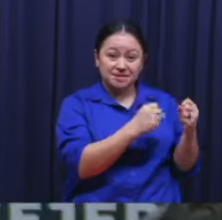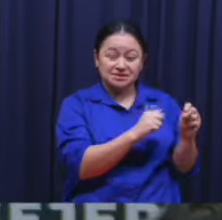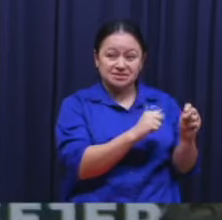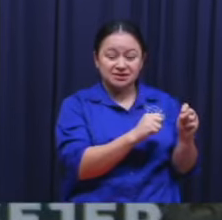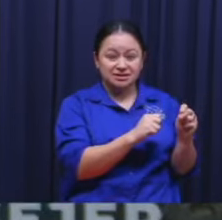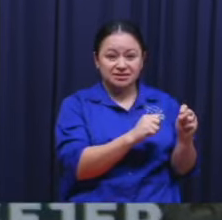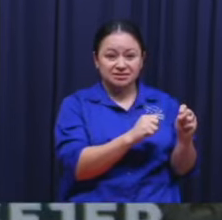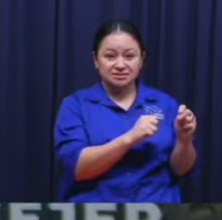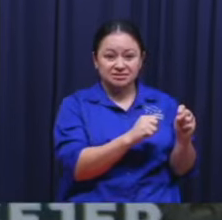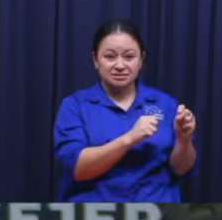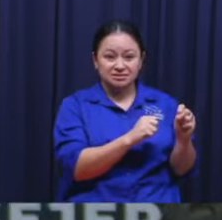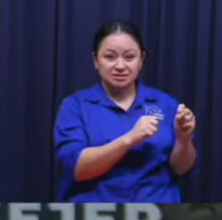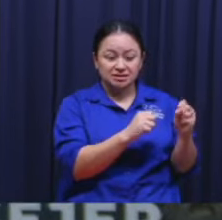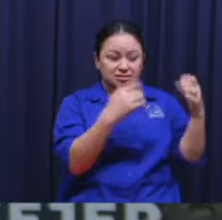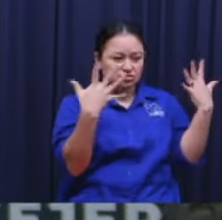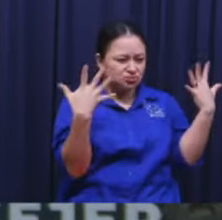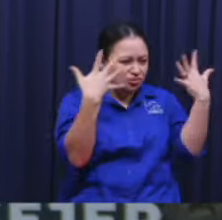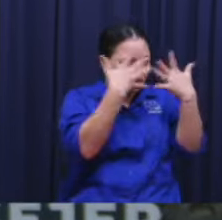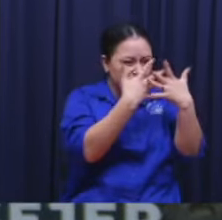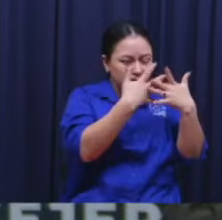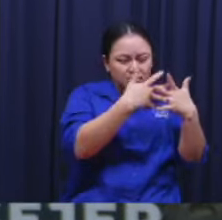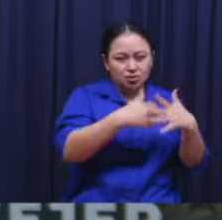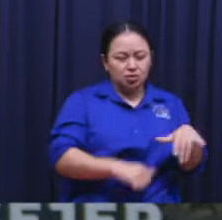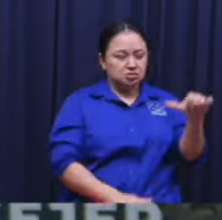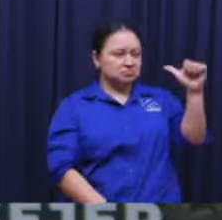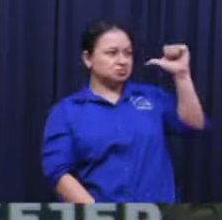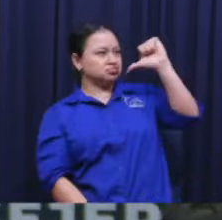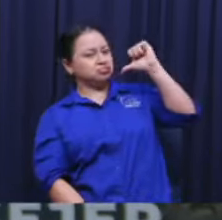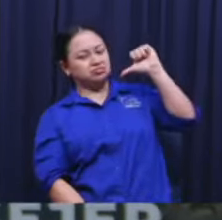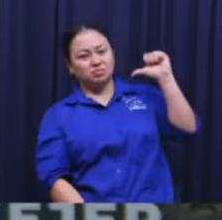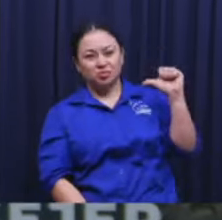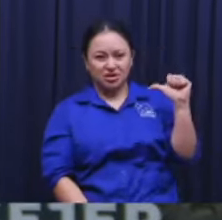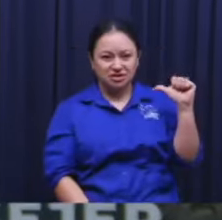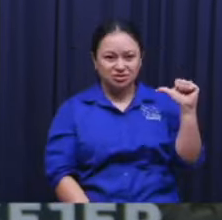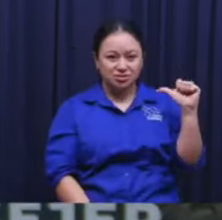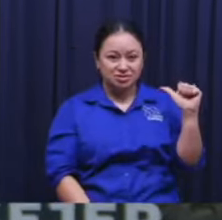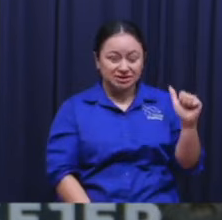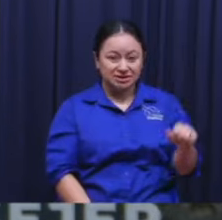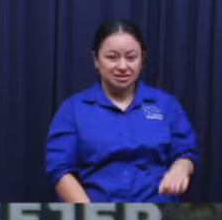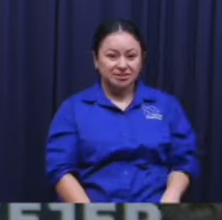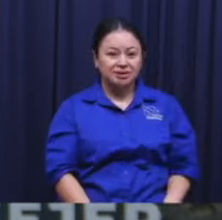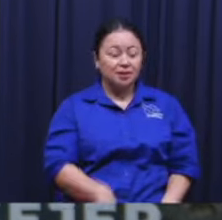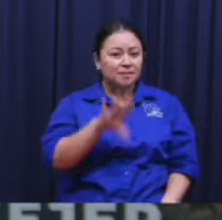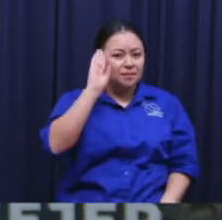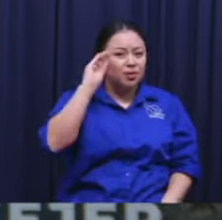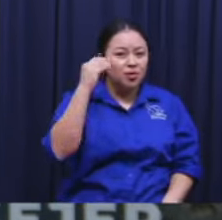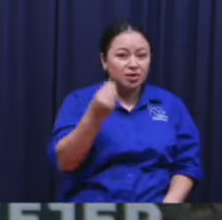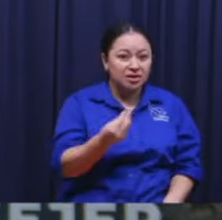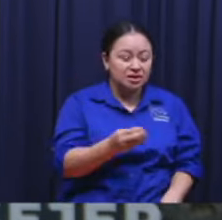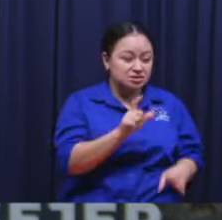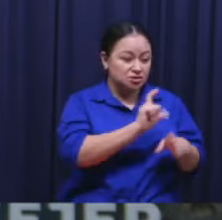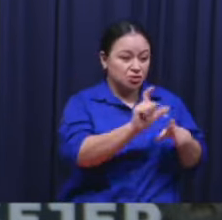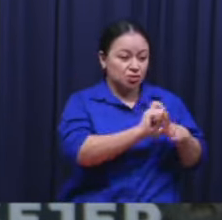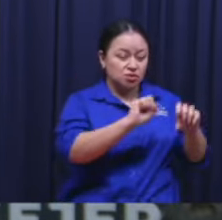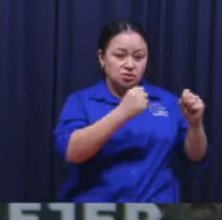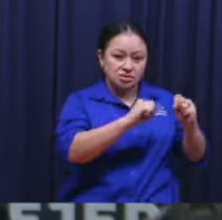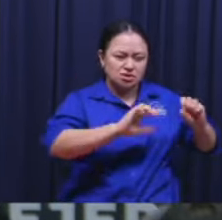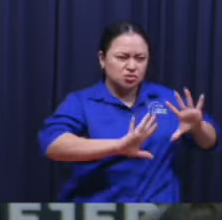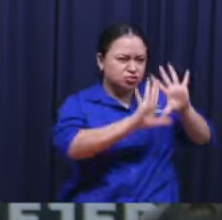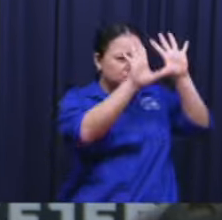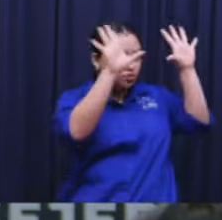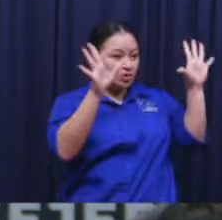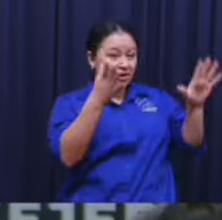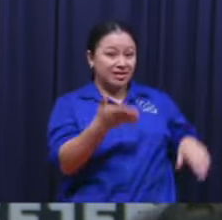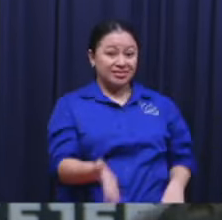incluso los confunden con borrachos. Es un estruendo extraordinario. Y cuando termina de hacer,